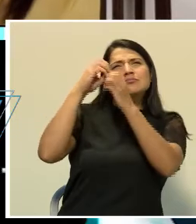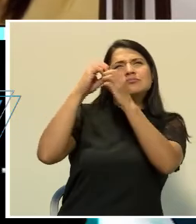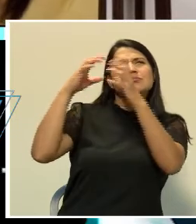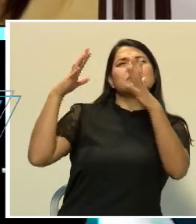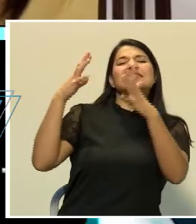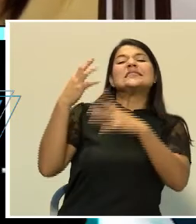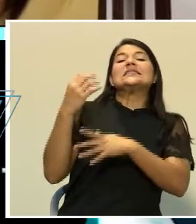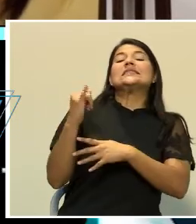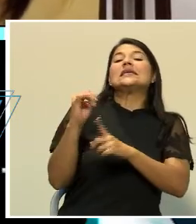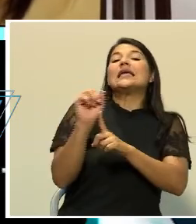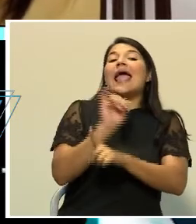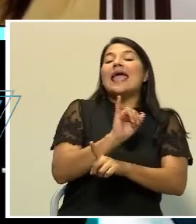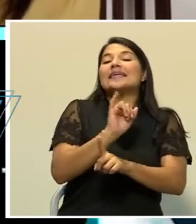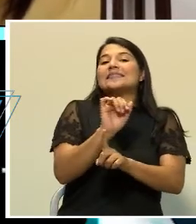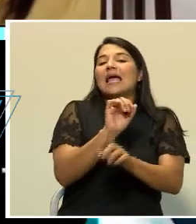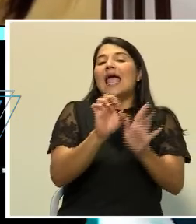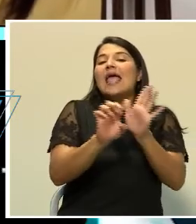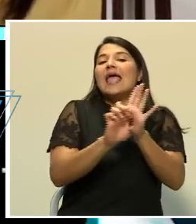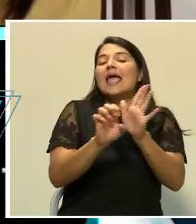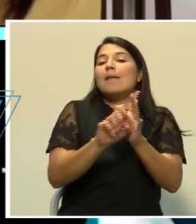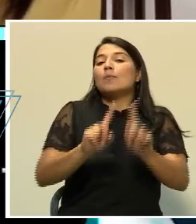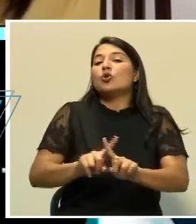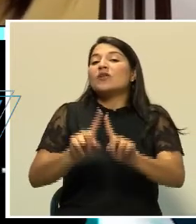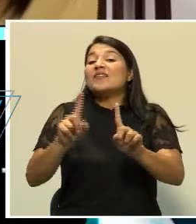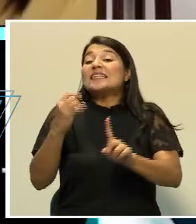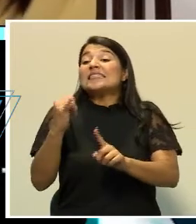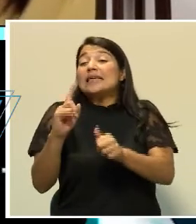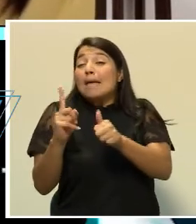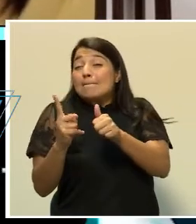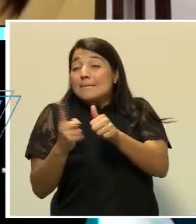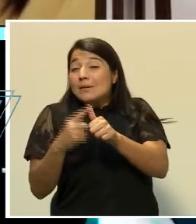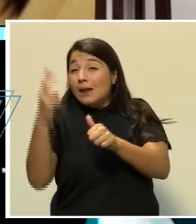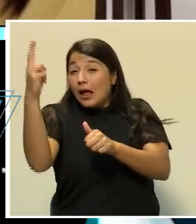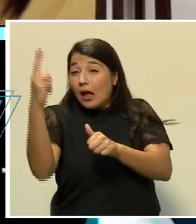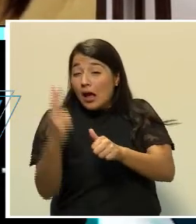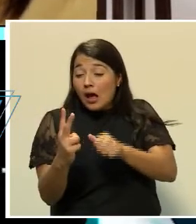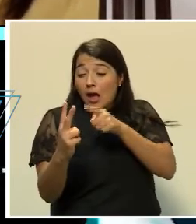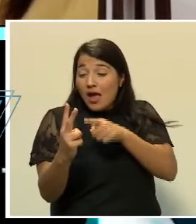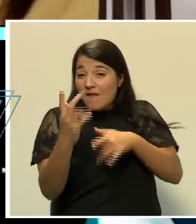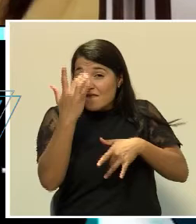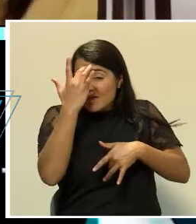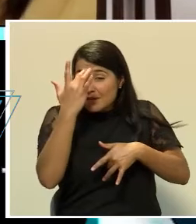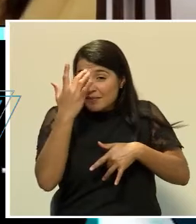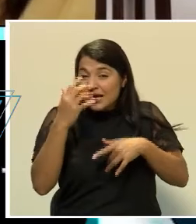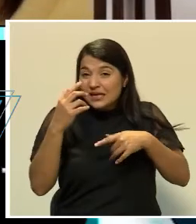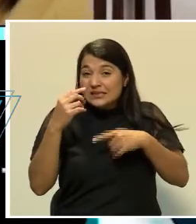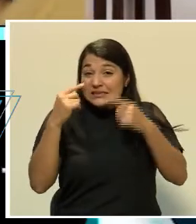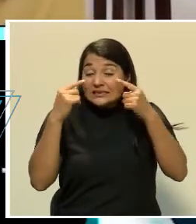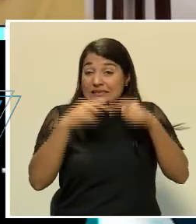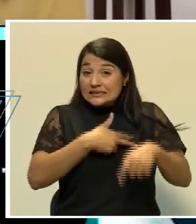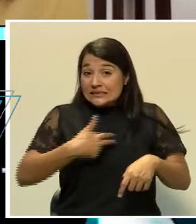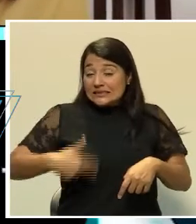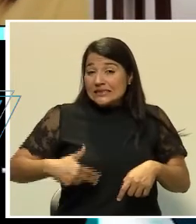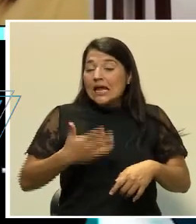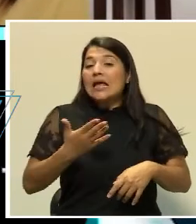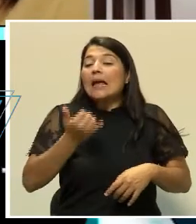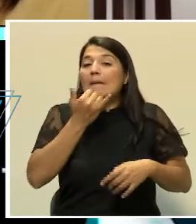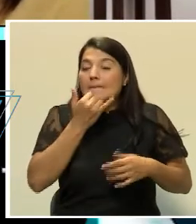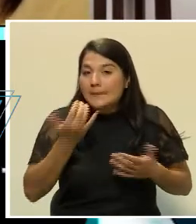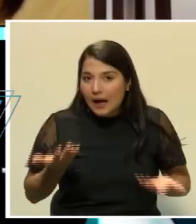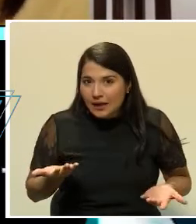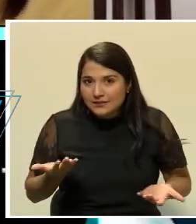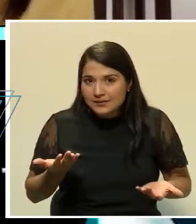el escenario si las primeras personas que hubieran venido infectadas hubieran sido chinas? Mira, a